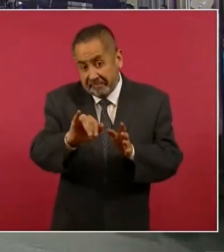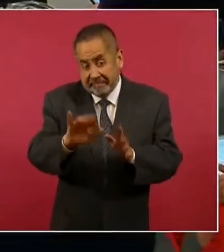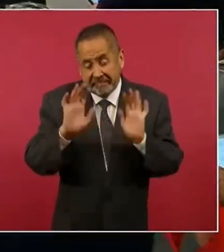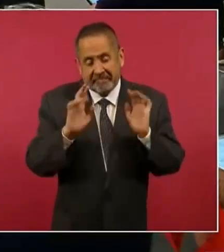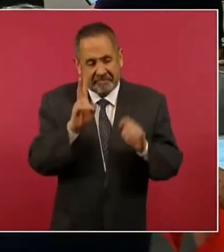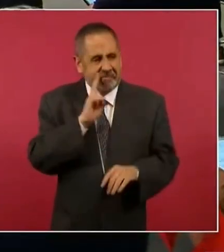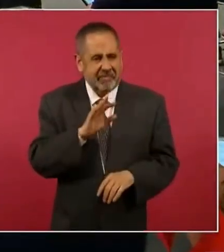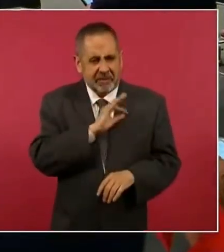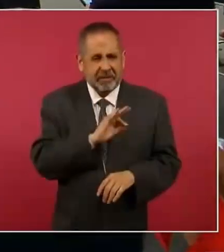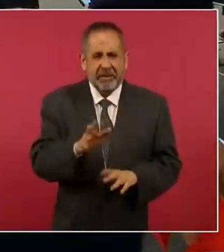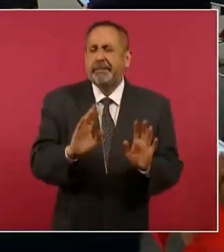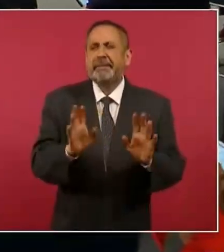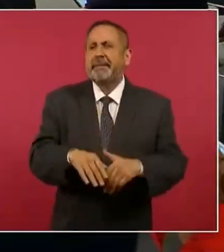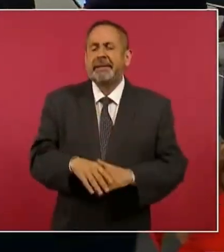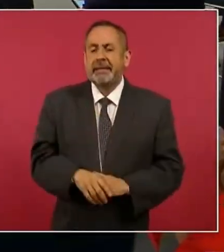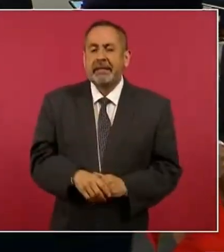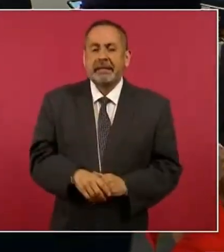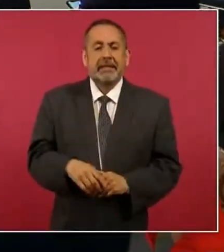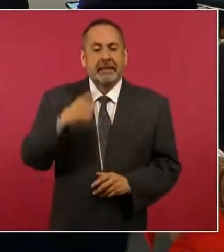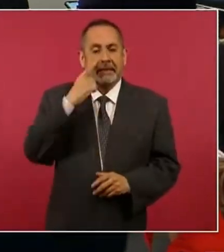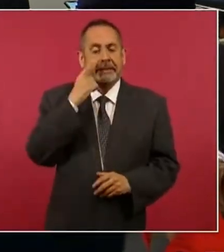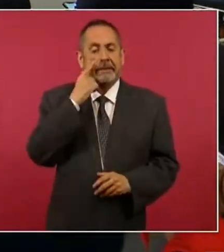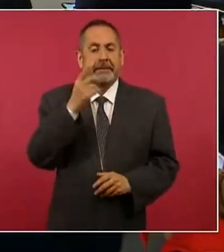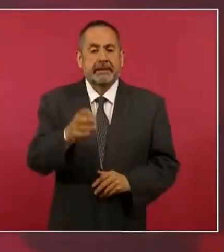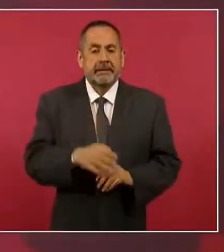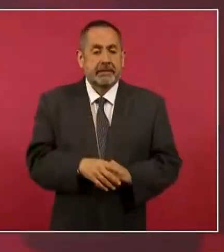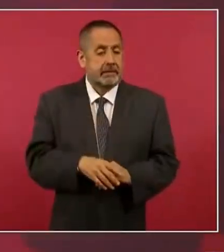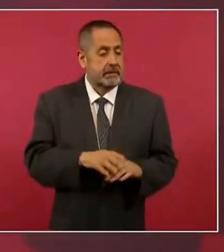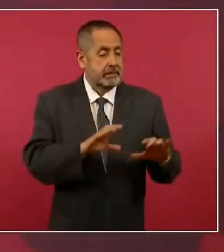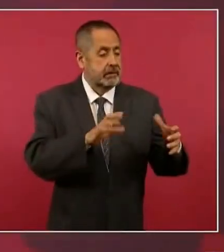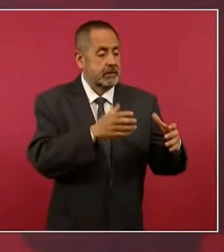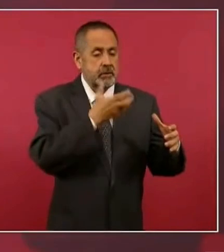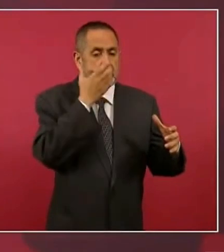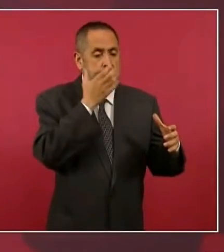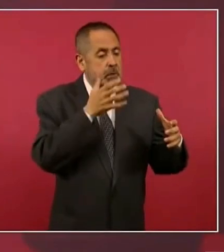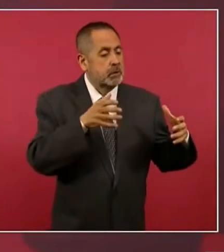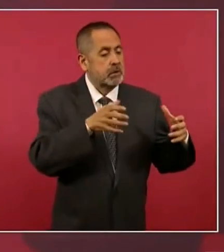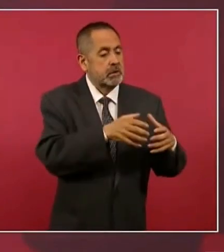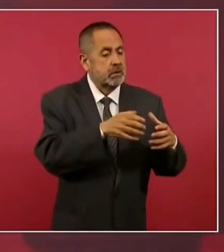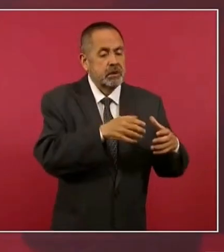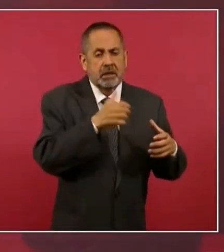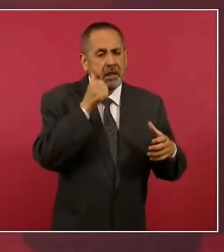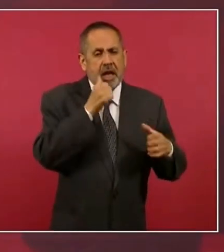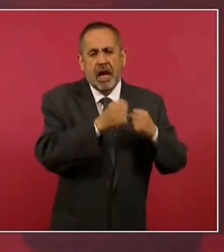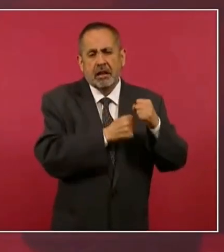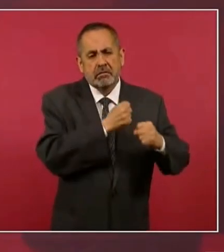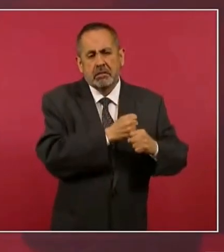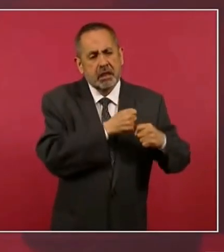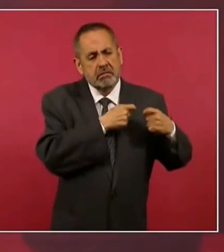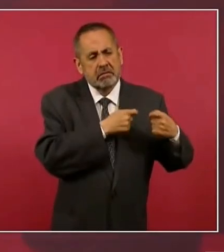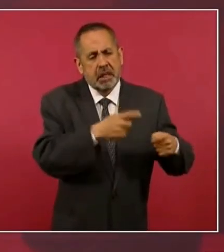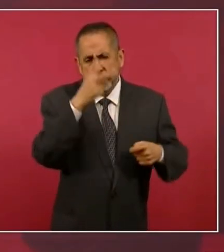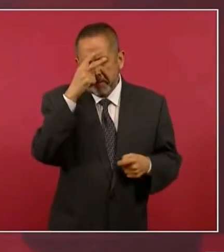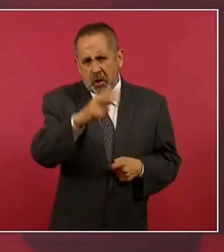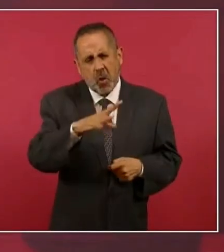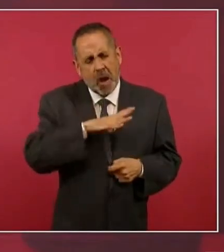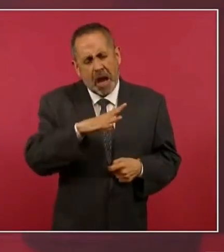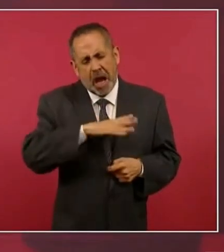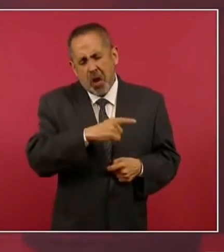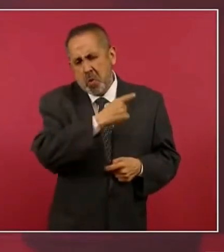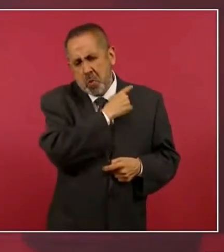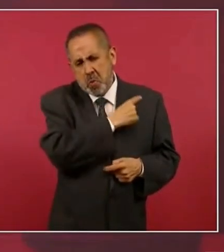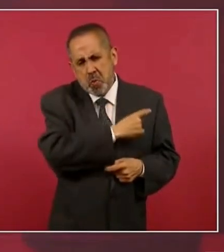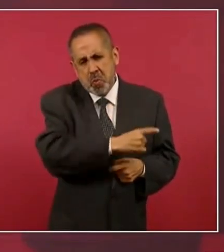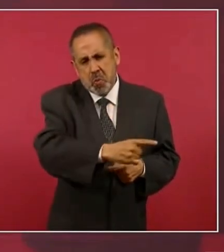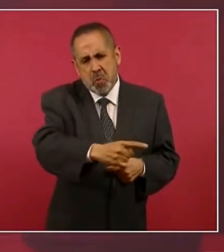Sí, sí pueden. Sí, no, no, no. Mire, el conservadurismo siempre ha existido en México. Nada